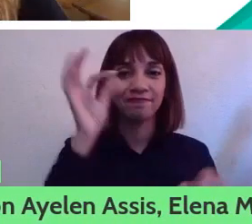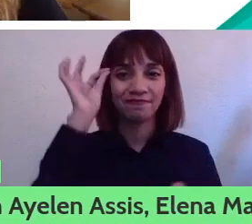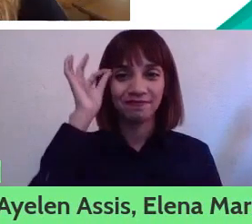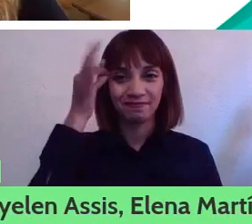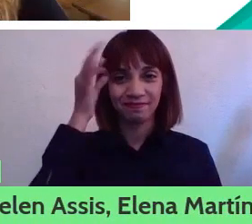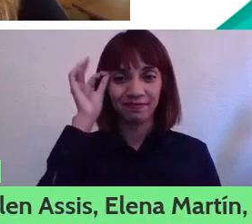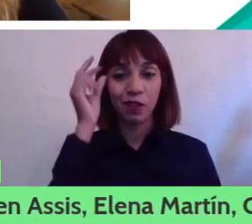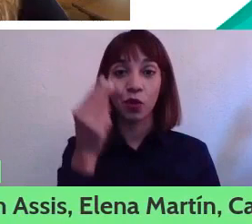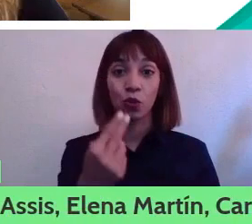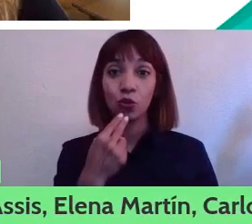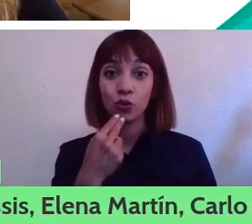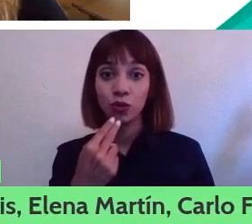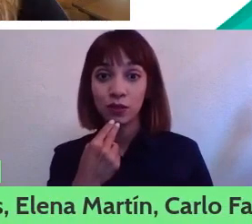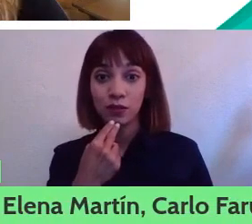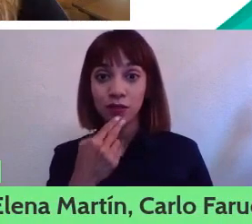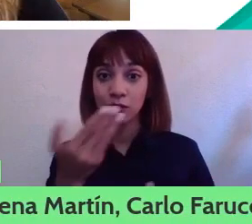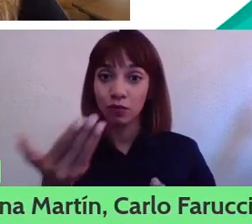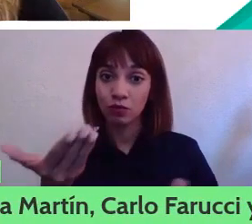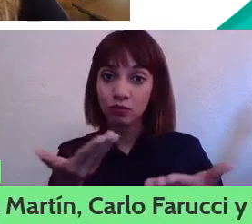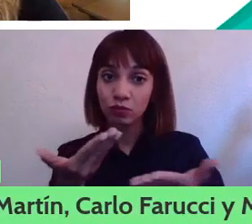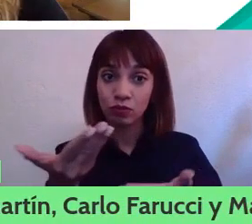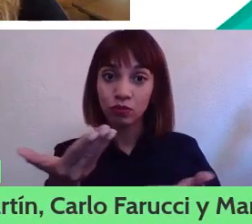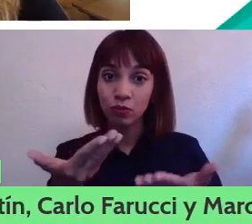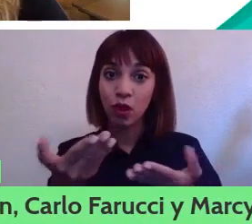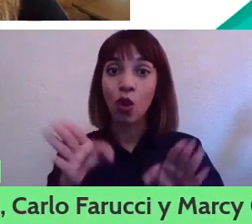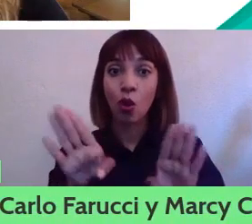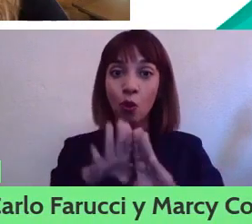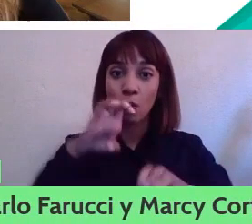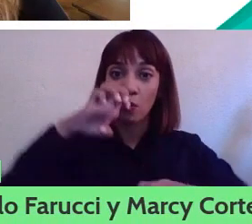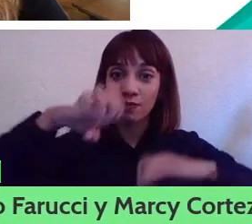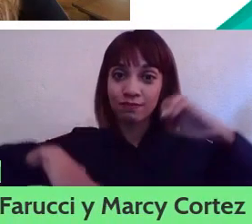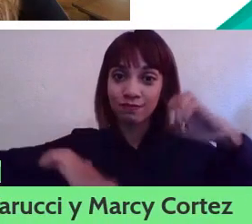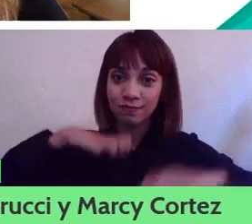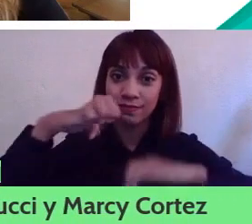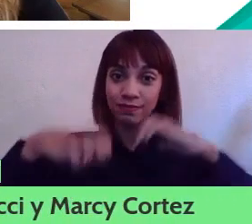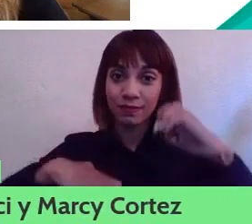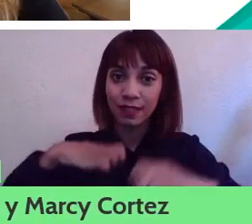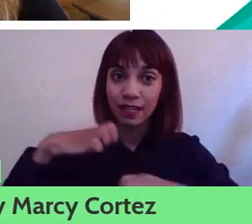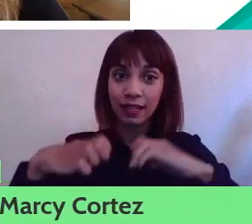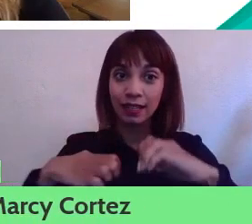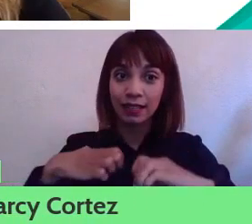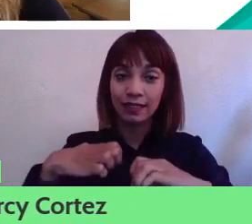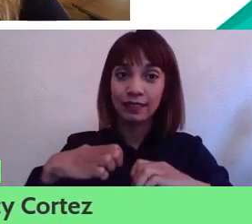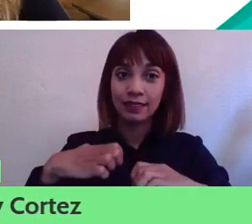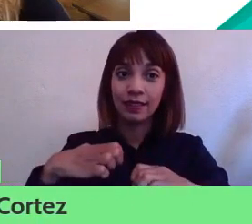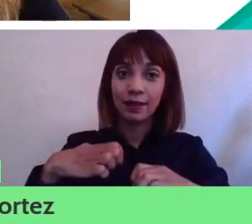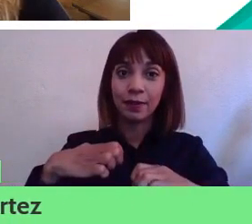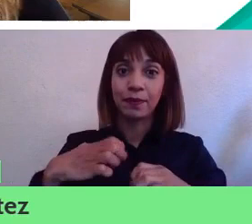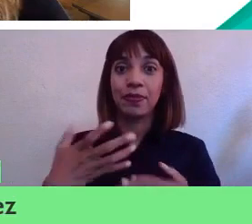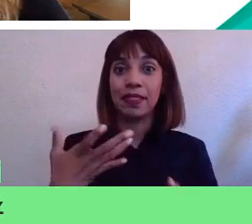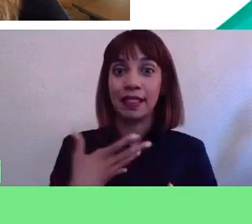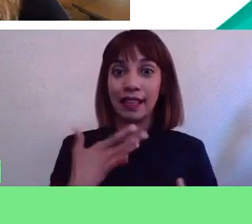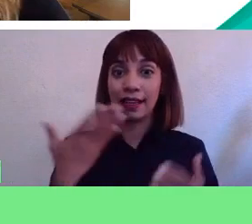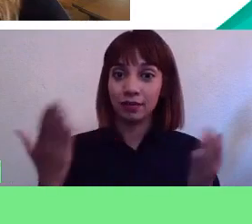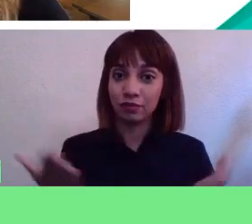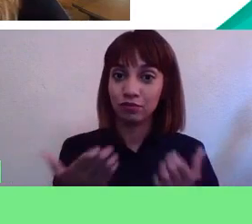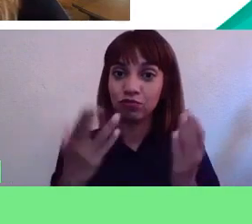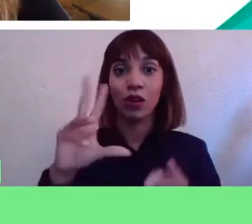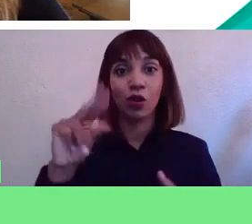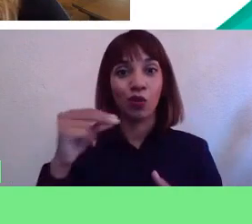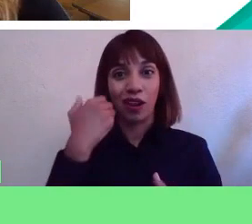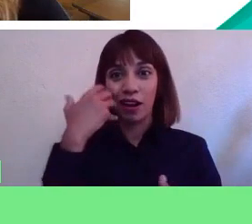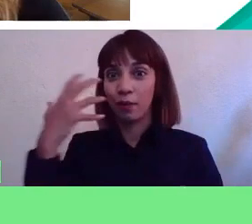Funcionar como una pyme en Argentina, como una empresa. Si bien el espíritu de En Buenas Manos no es el fin de lucro,